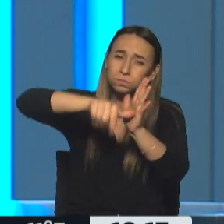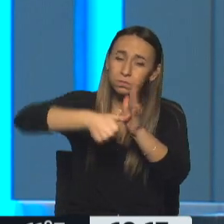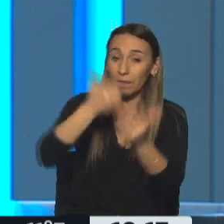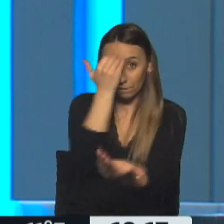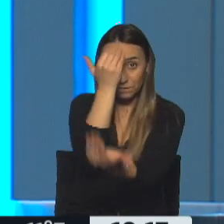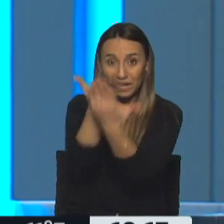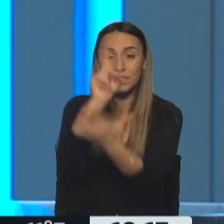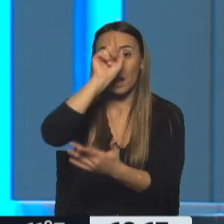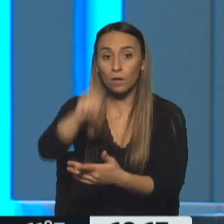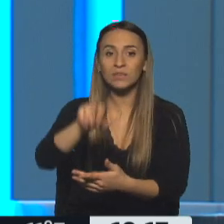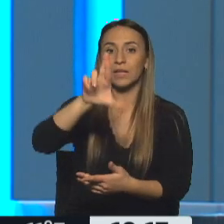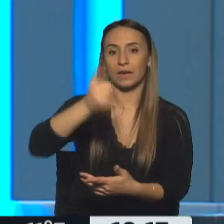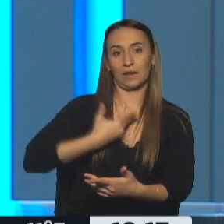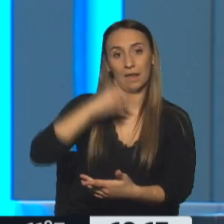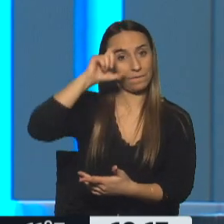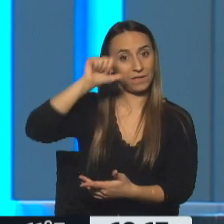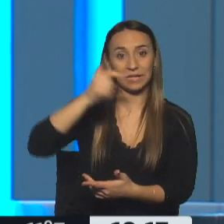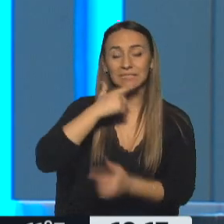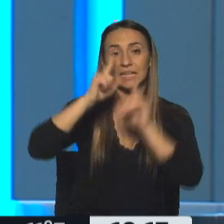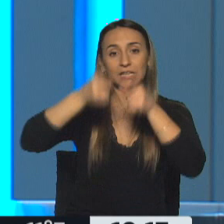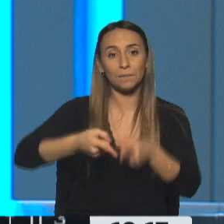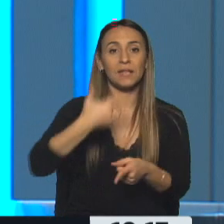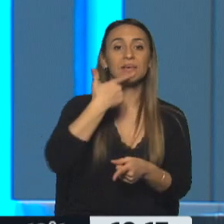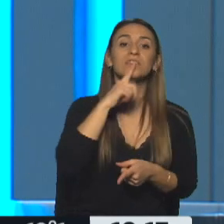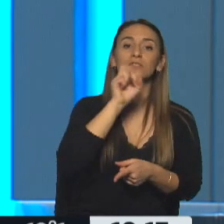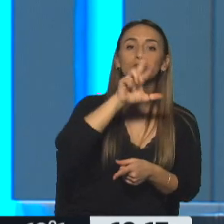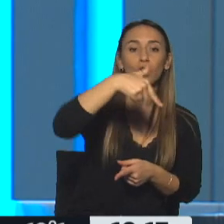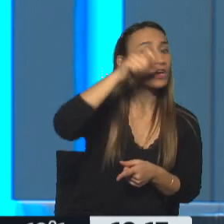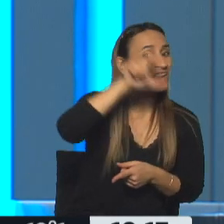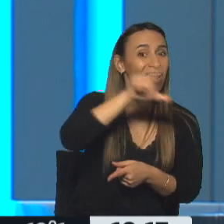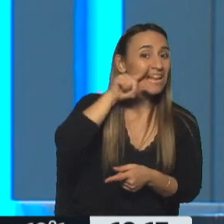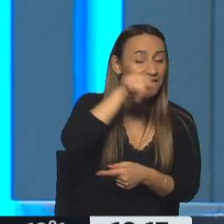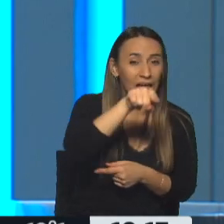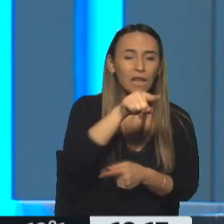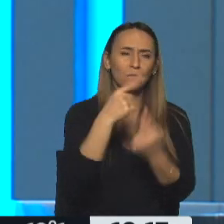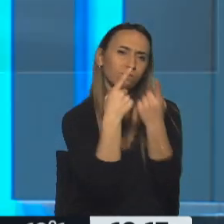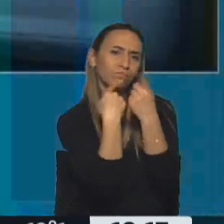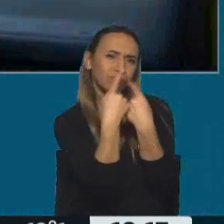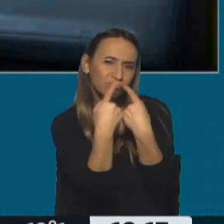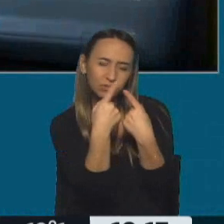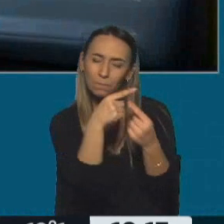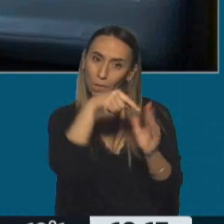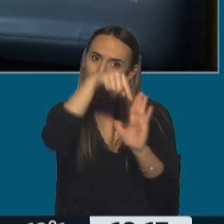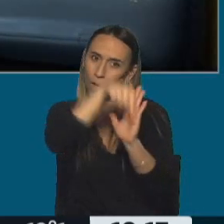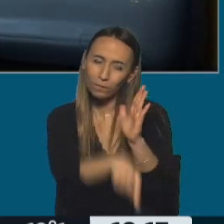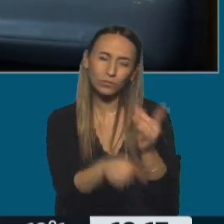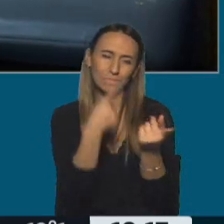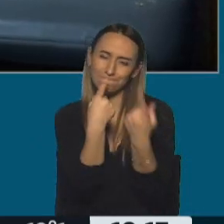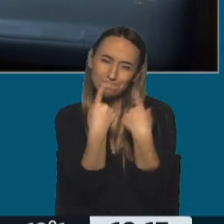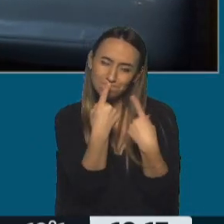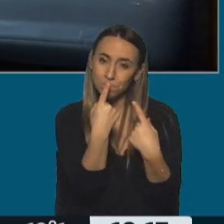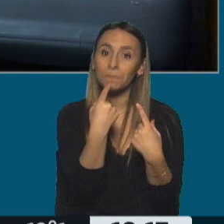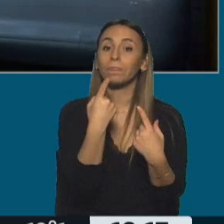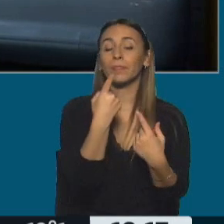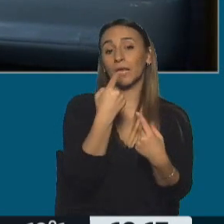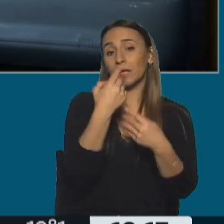Rafecas y ante el fiscal Carlos Stornelli, que fue quien llevó el interrogatorio más incisivo respecto de estas cuestiones. Bueno,